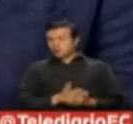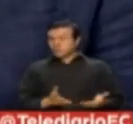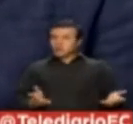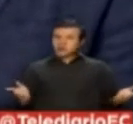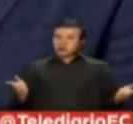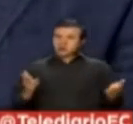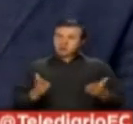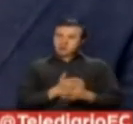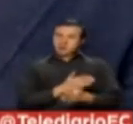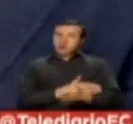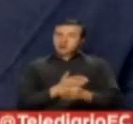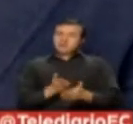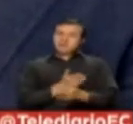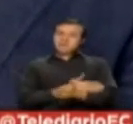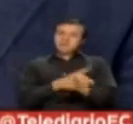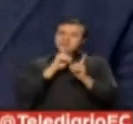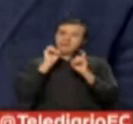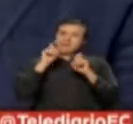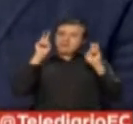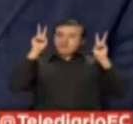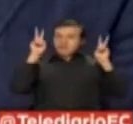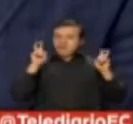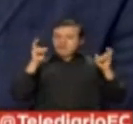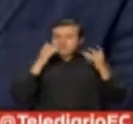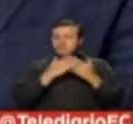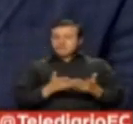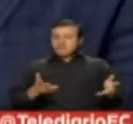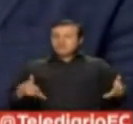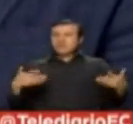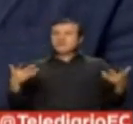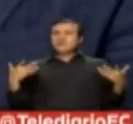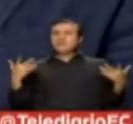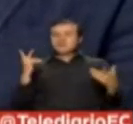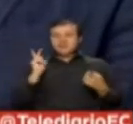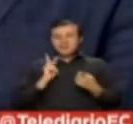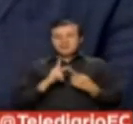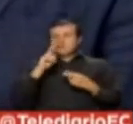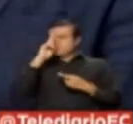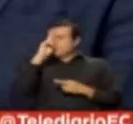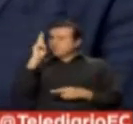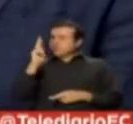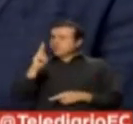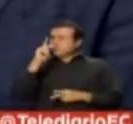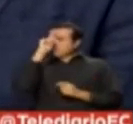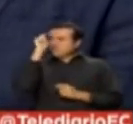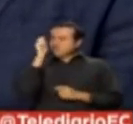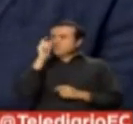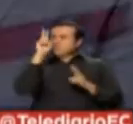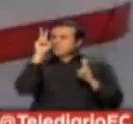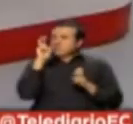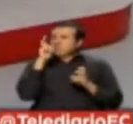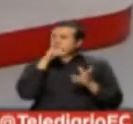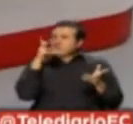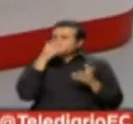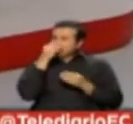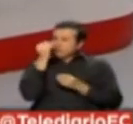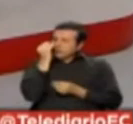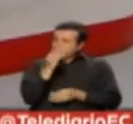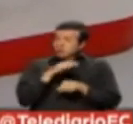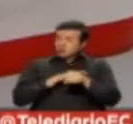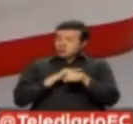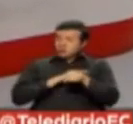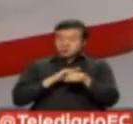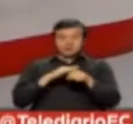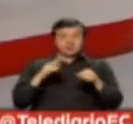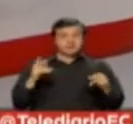antes de esto queremos preguntarle por el tema precisamente del eje del respeto tiene que ver con el tema de la xenofobia en